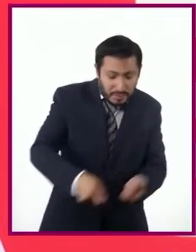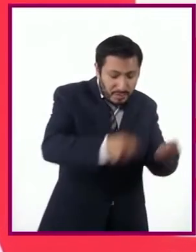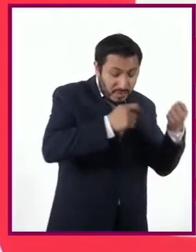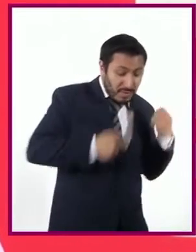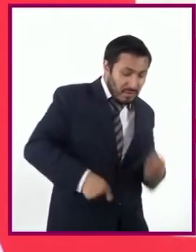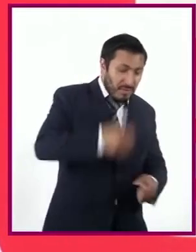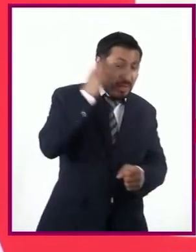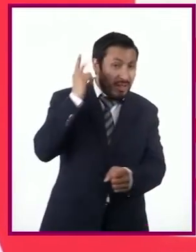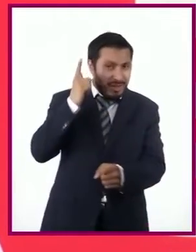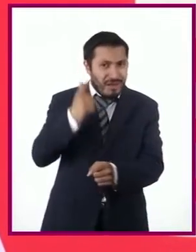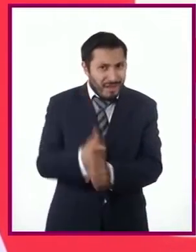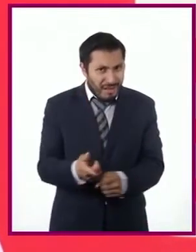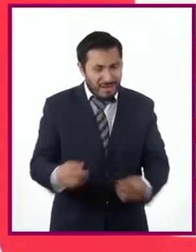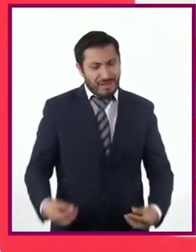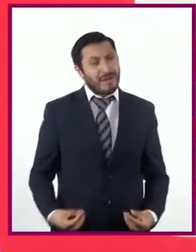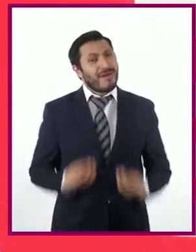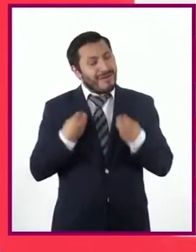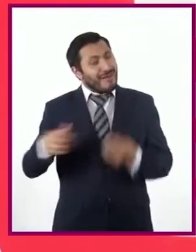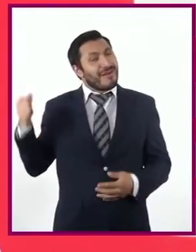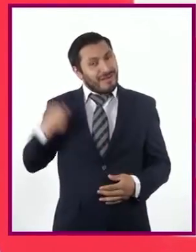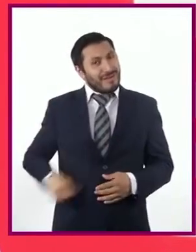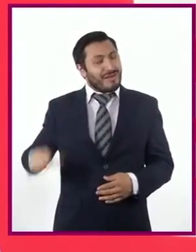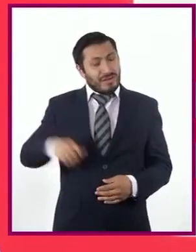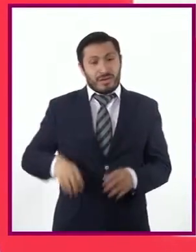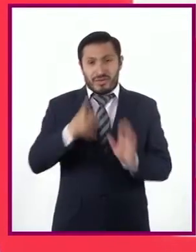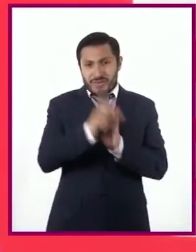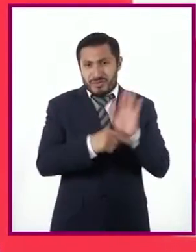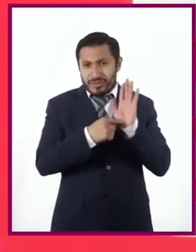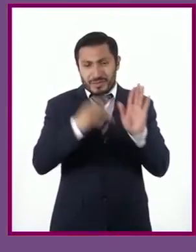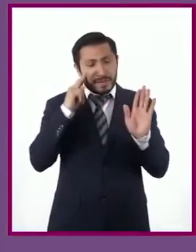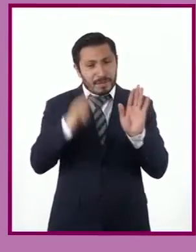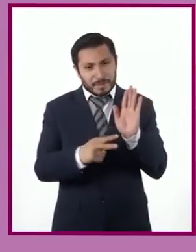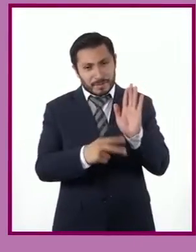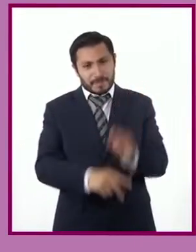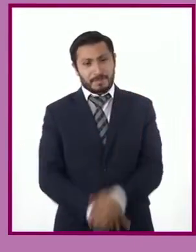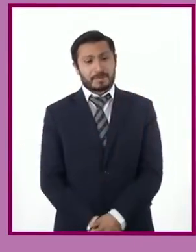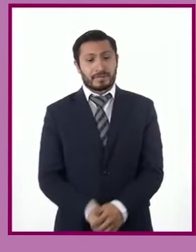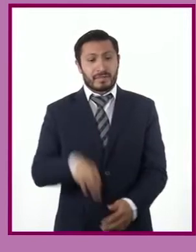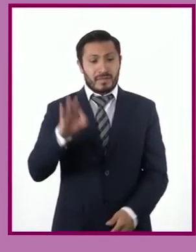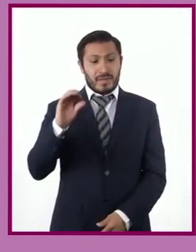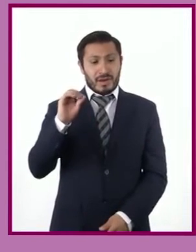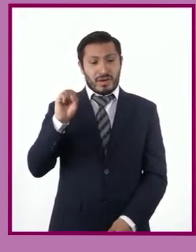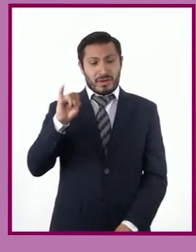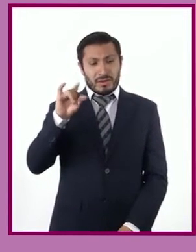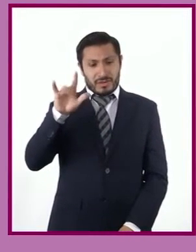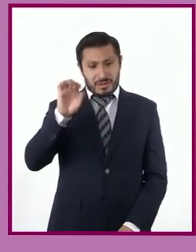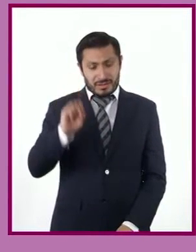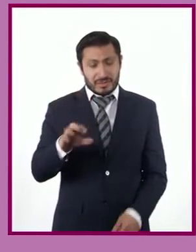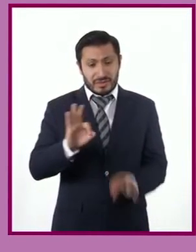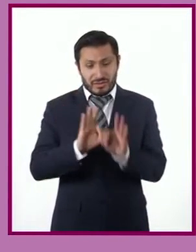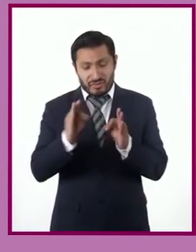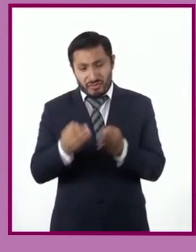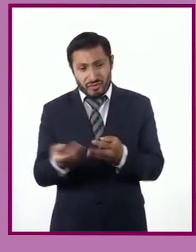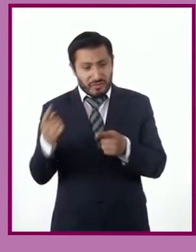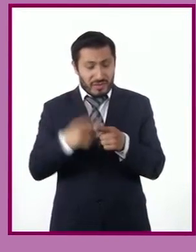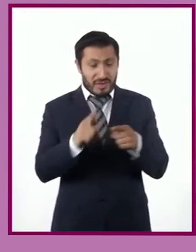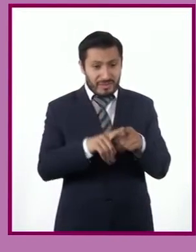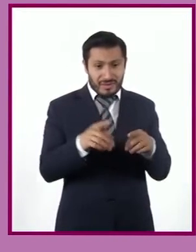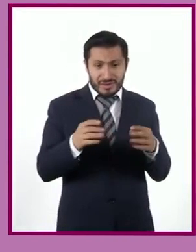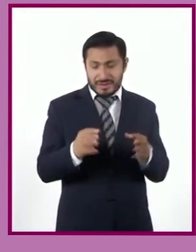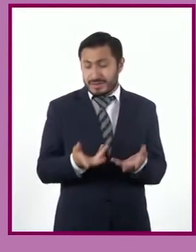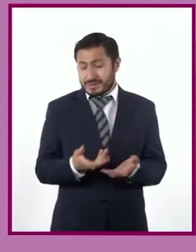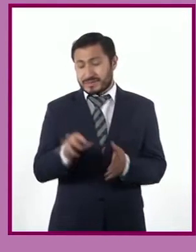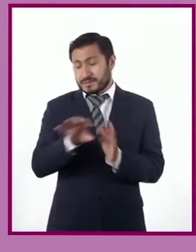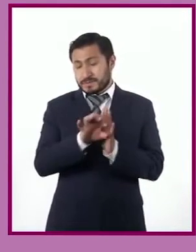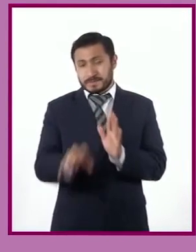seres vivos actuales. Observen el siguiente video. Los fósiles se pueden formar a través de diversos procesos.